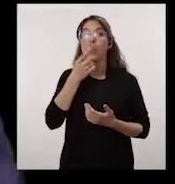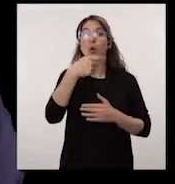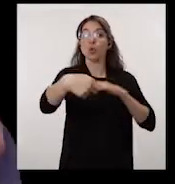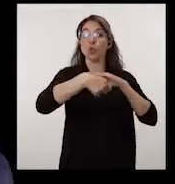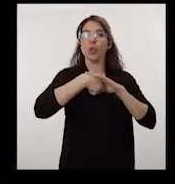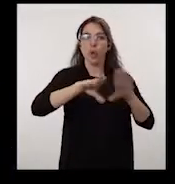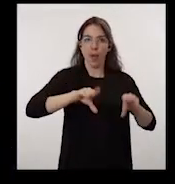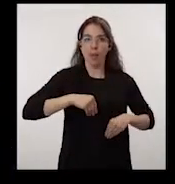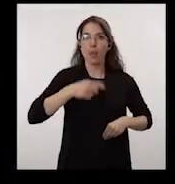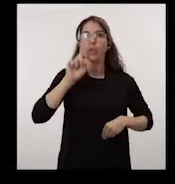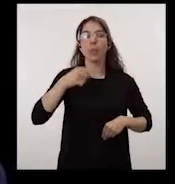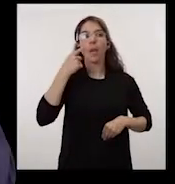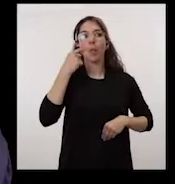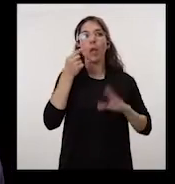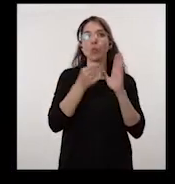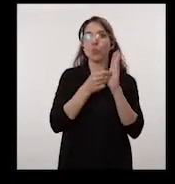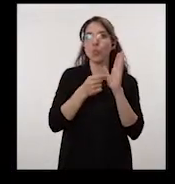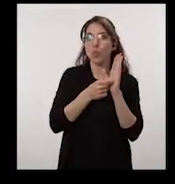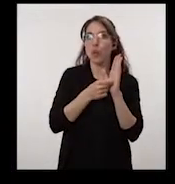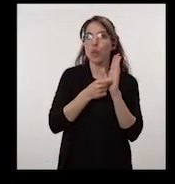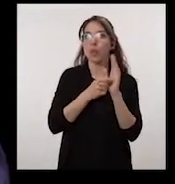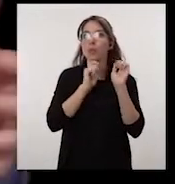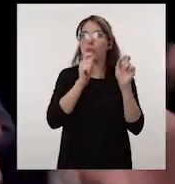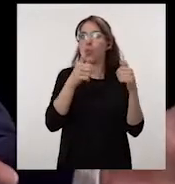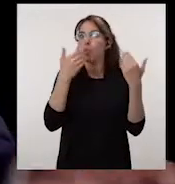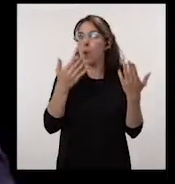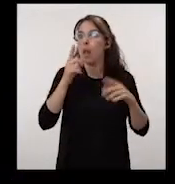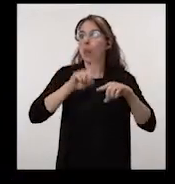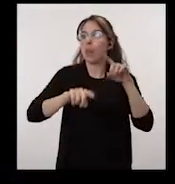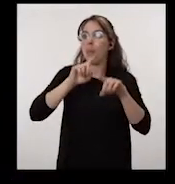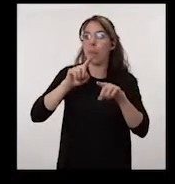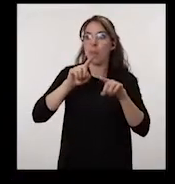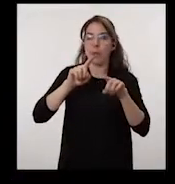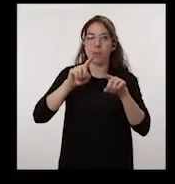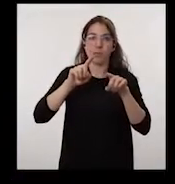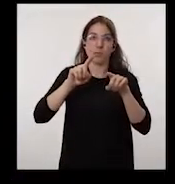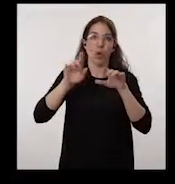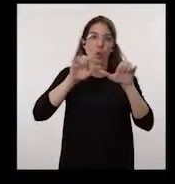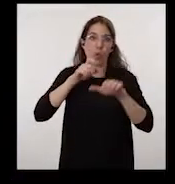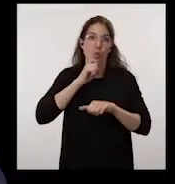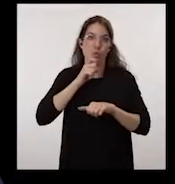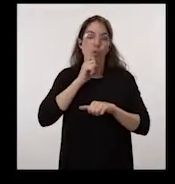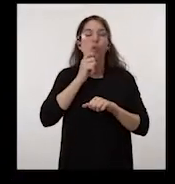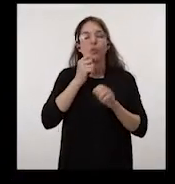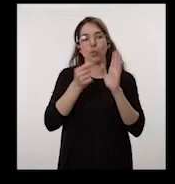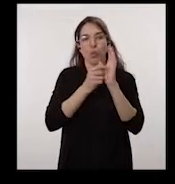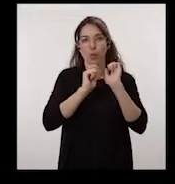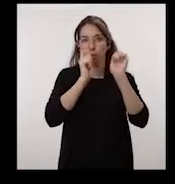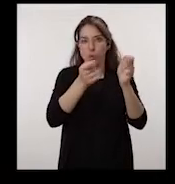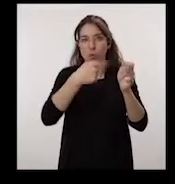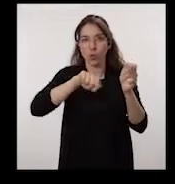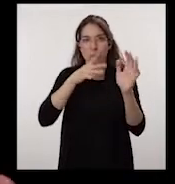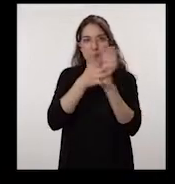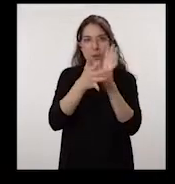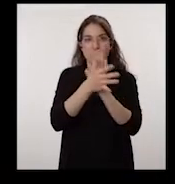la aceptación de su solicitud a la puntuación de acuerdo al baremo previamente establecido en la convocatoria así bueno pues cuál es la